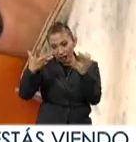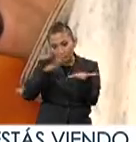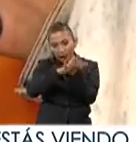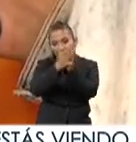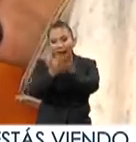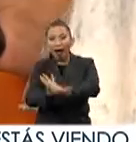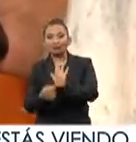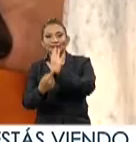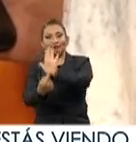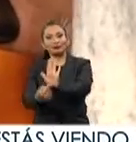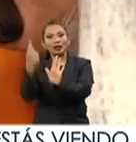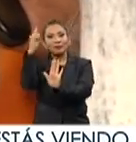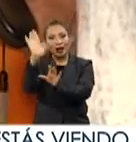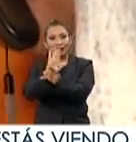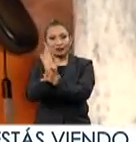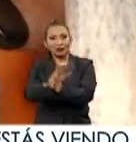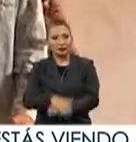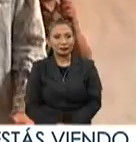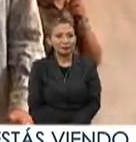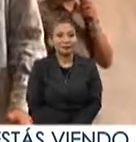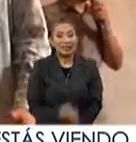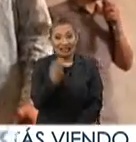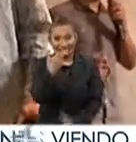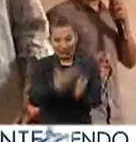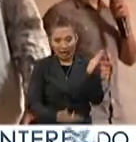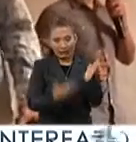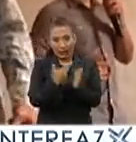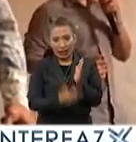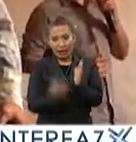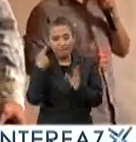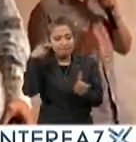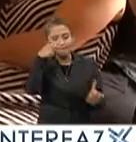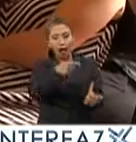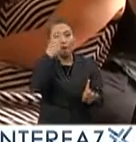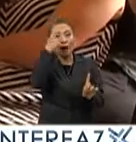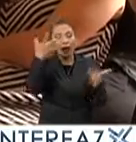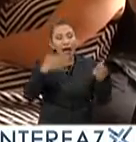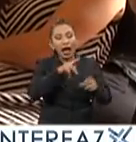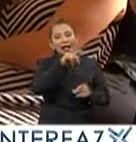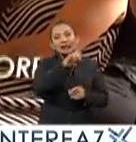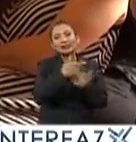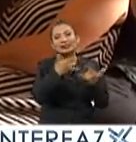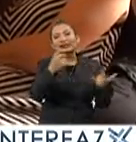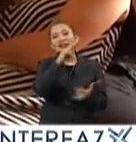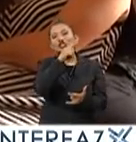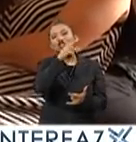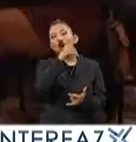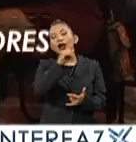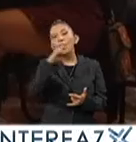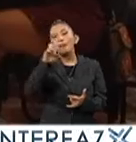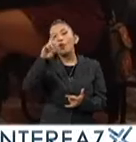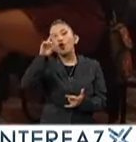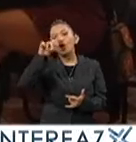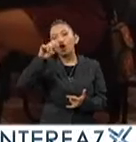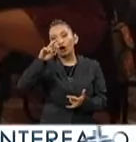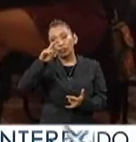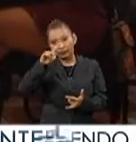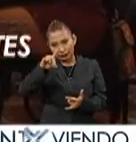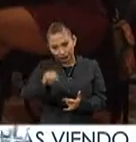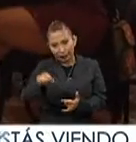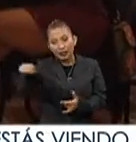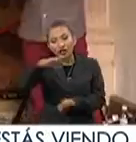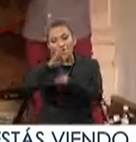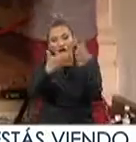ahorita hacia la industria justamente del cine. Este taller está encaminado a la creación de storyboards para productores, diseñadores y todos